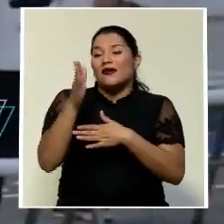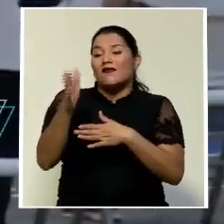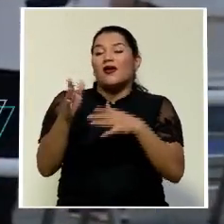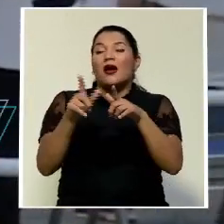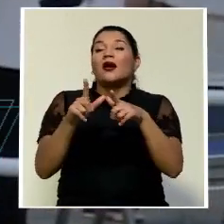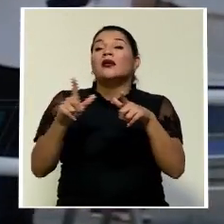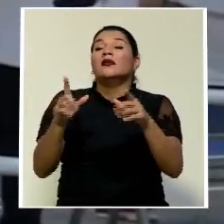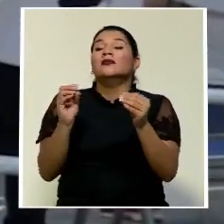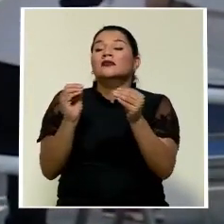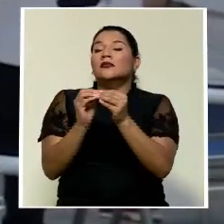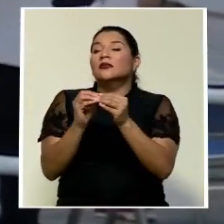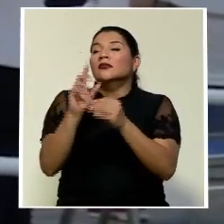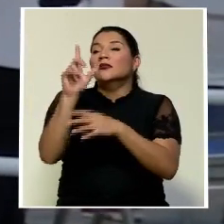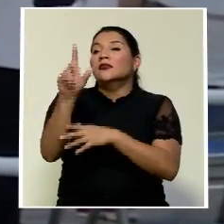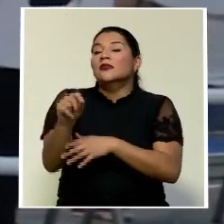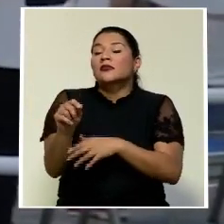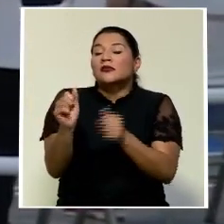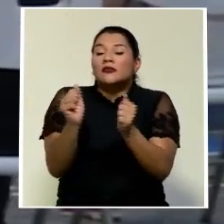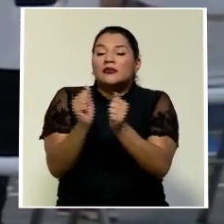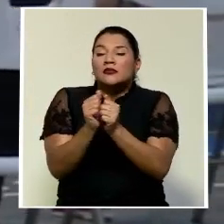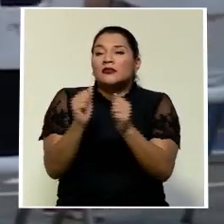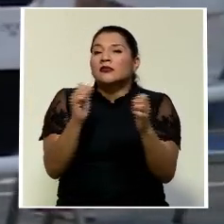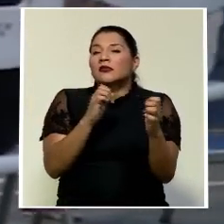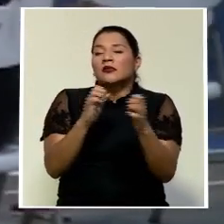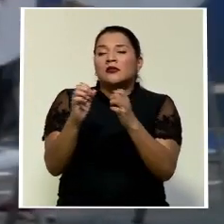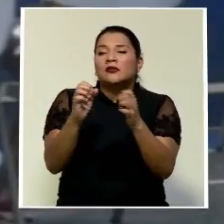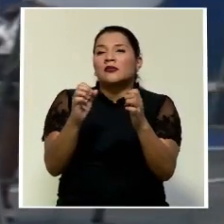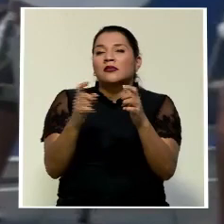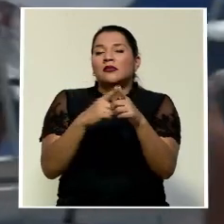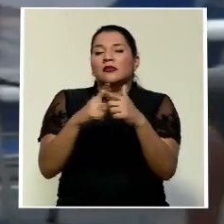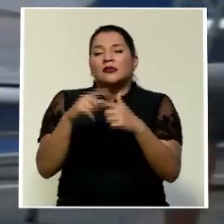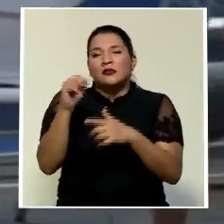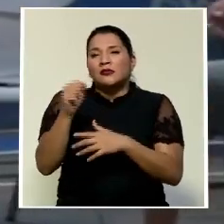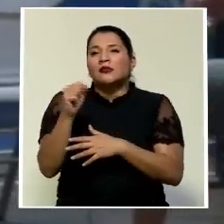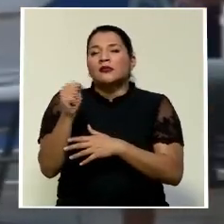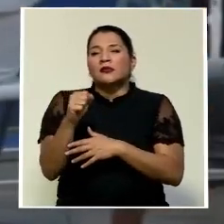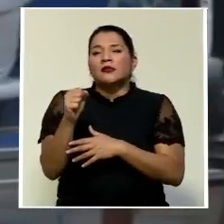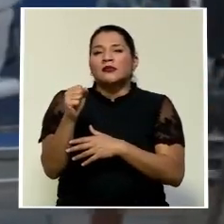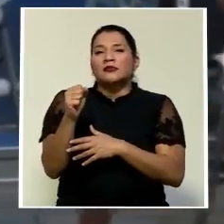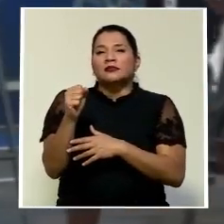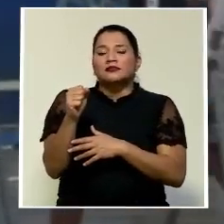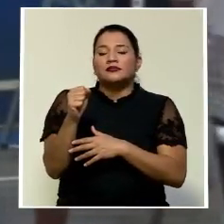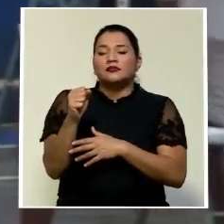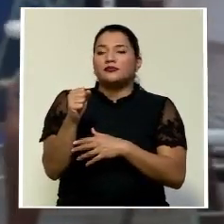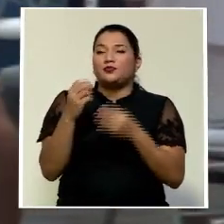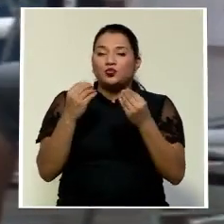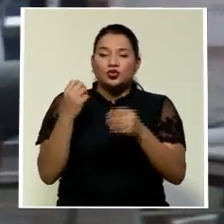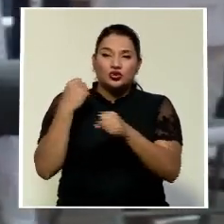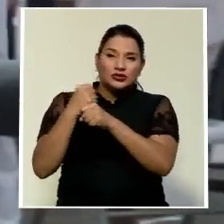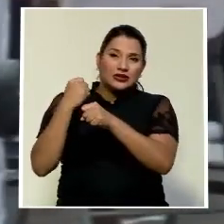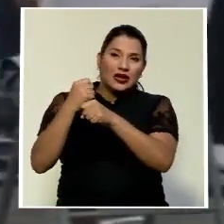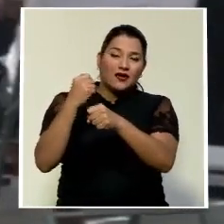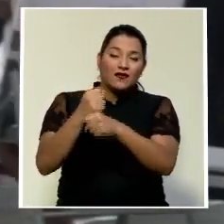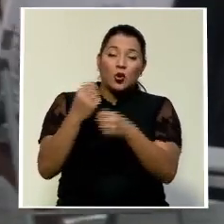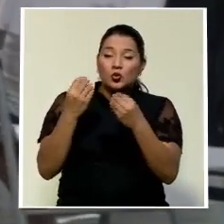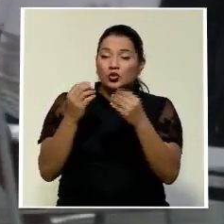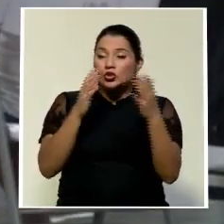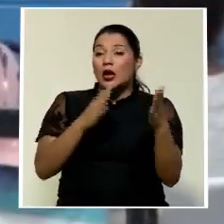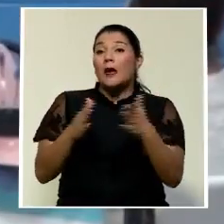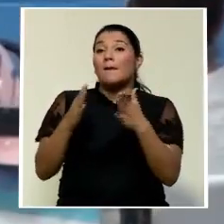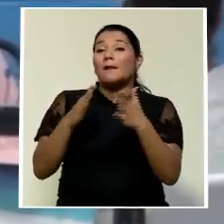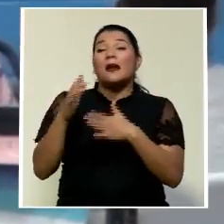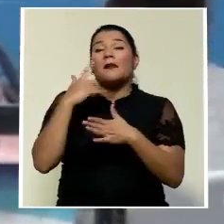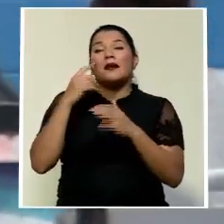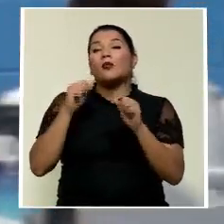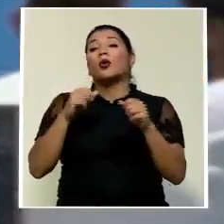lejanas con estrategias. Entonces sí ha sido de mucho trabajo, de mucho planear para poder darle